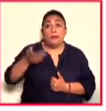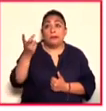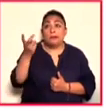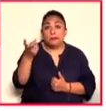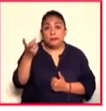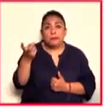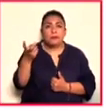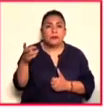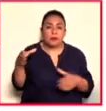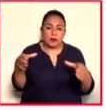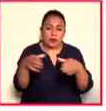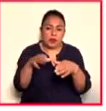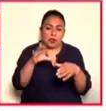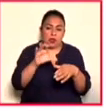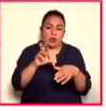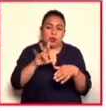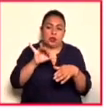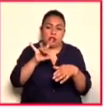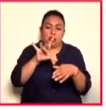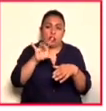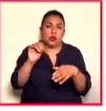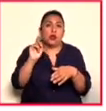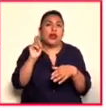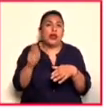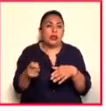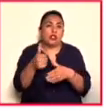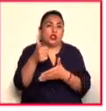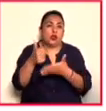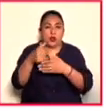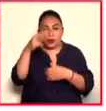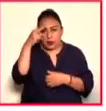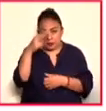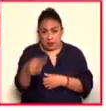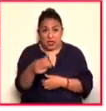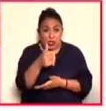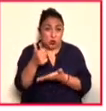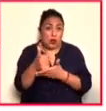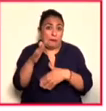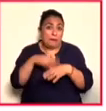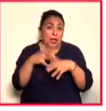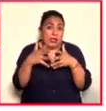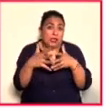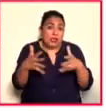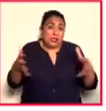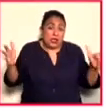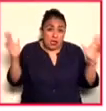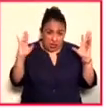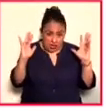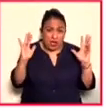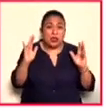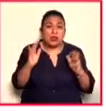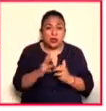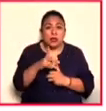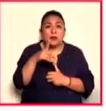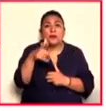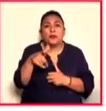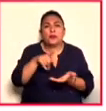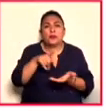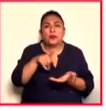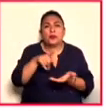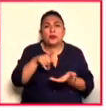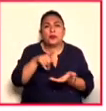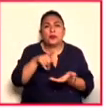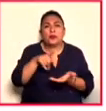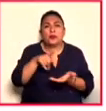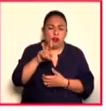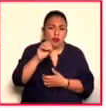de esas élites criollas por lo que han hecho, que es la Ciudad de México, una ciudad más grande y mejor trazada que la propia capital de la metrópoli,